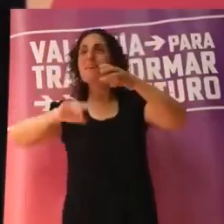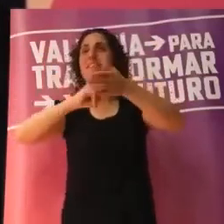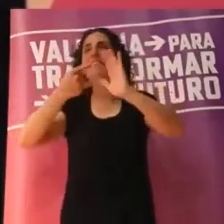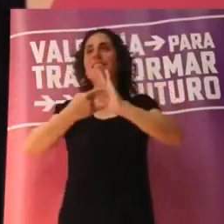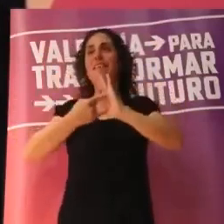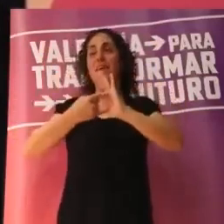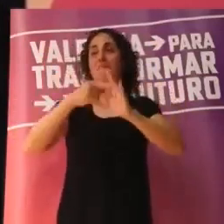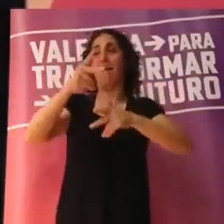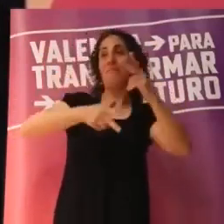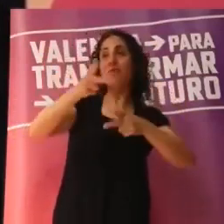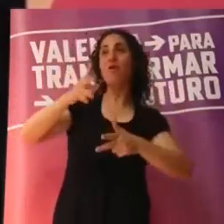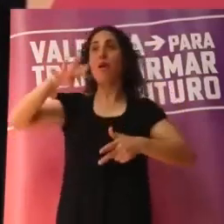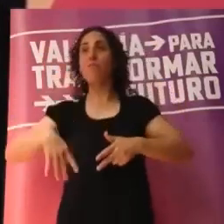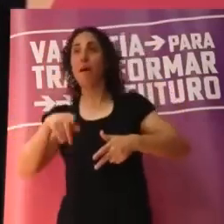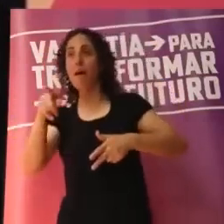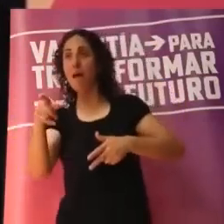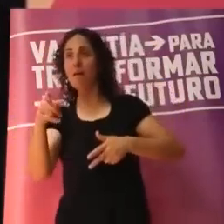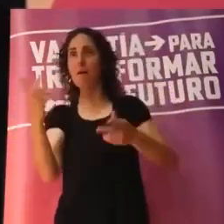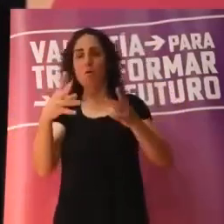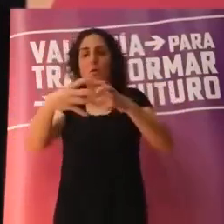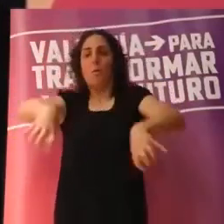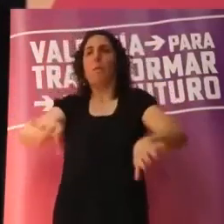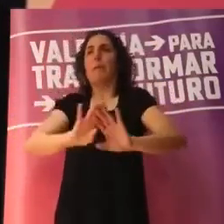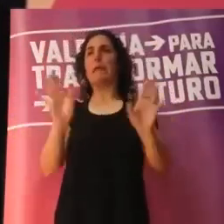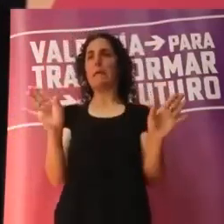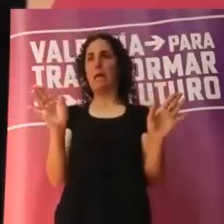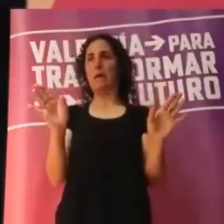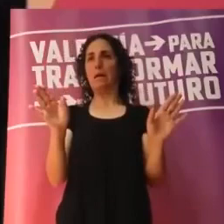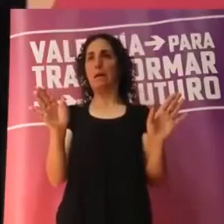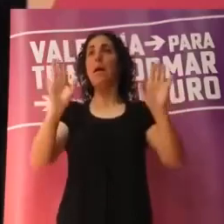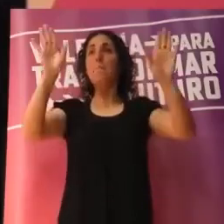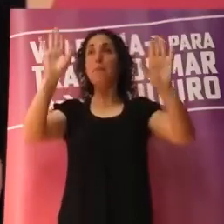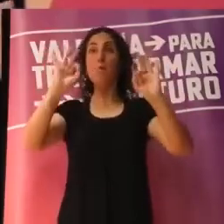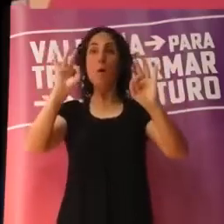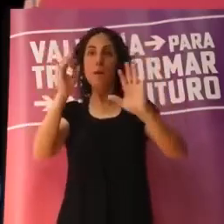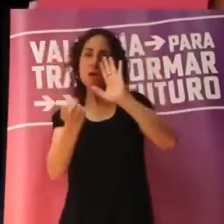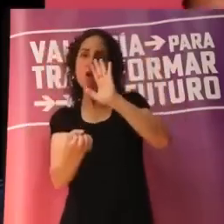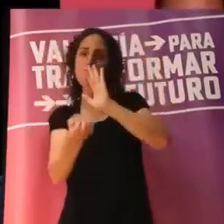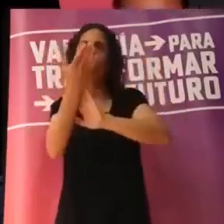Unión y el PNV. Y con eso se resolvía todo. La emergencia de Podemos